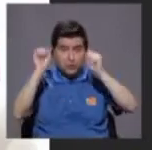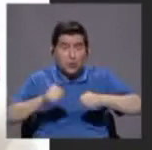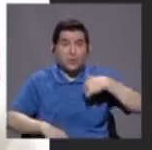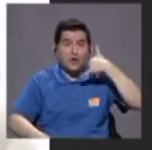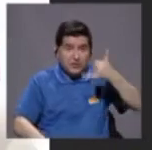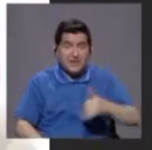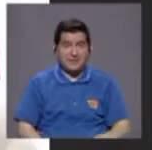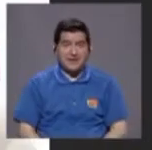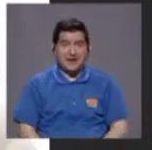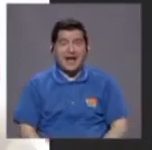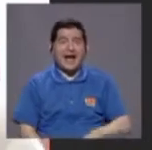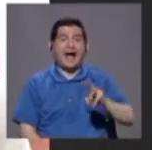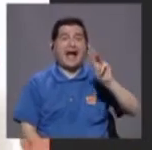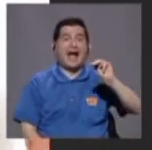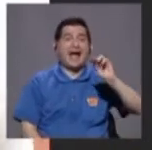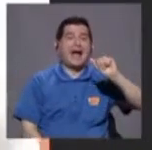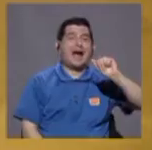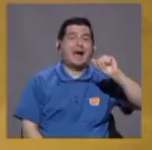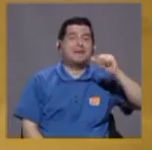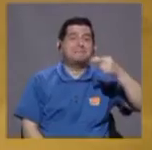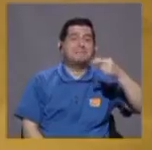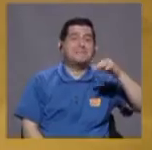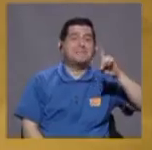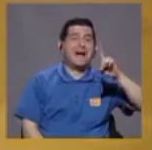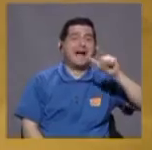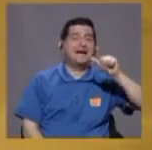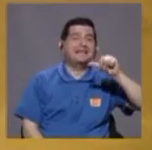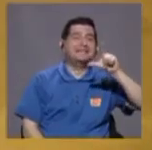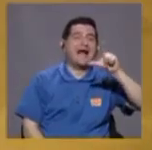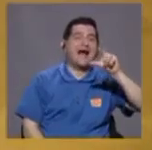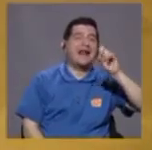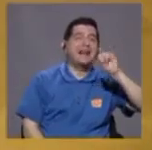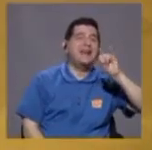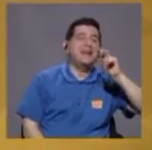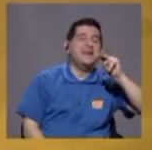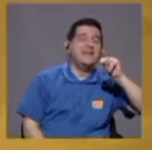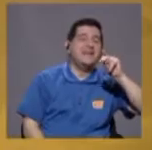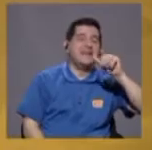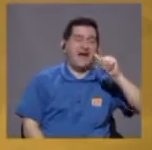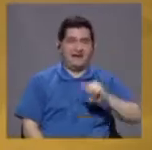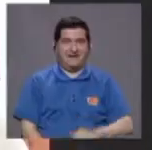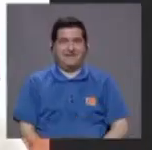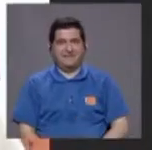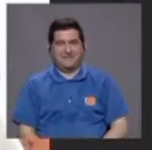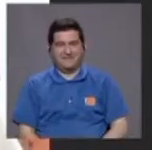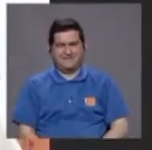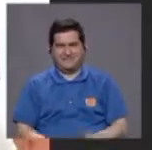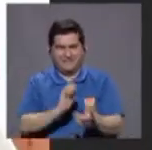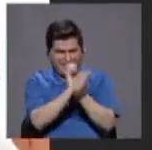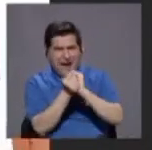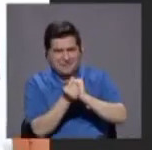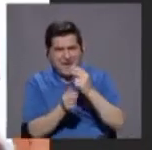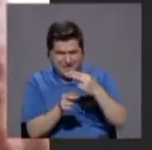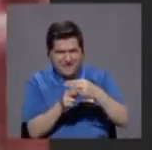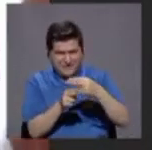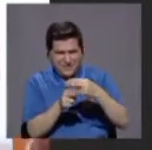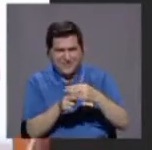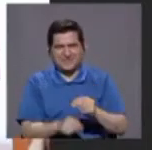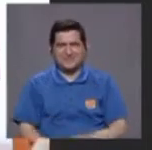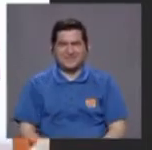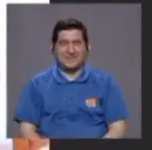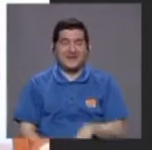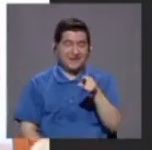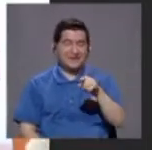a Magdalena, ¿ves? En lugar de Magdalena. Entonces, obviamente, con